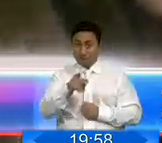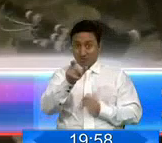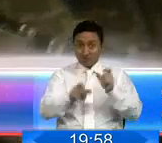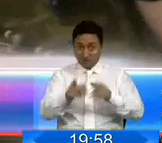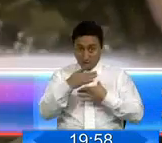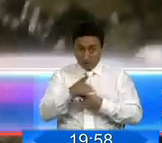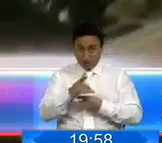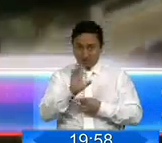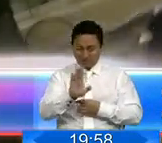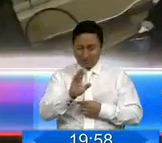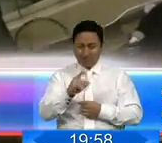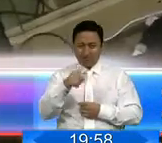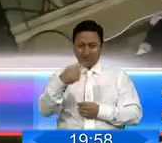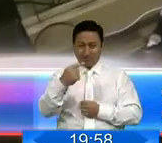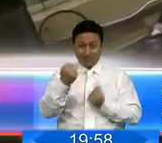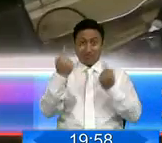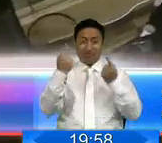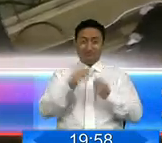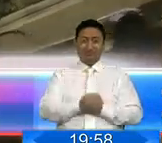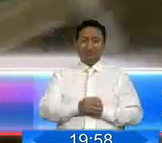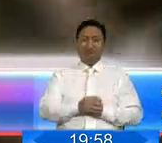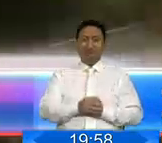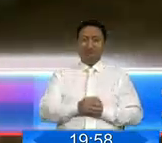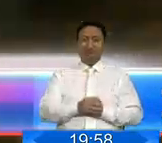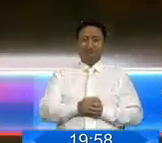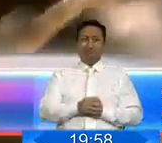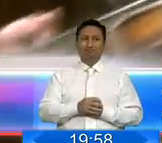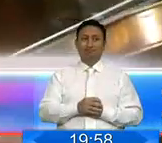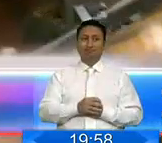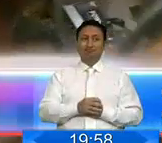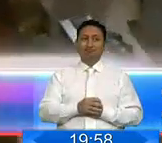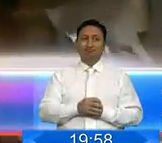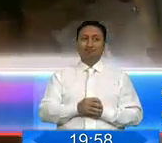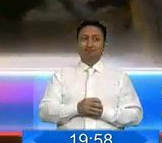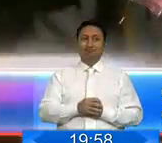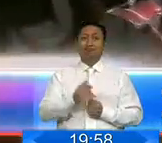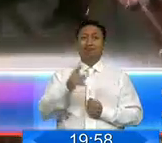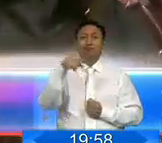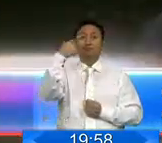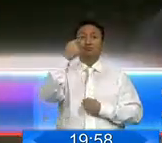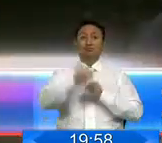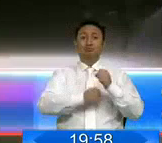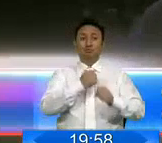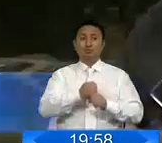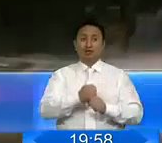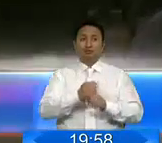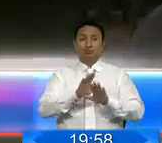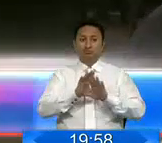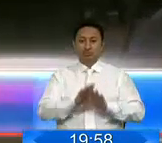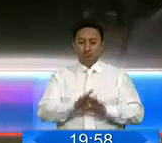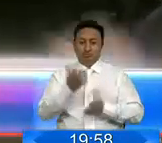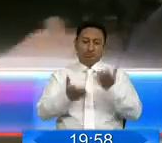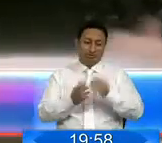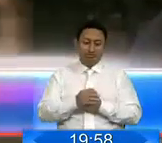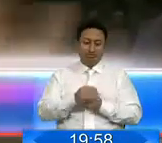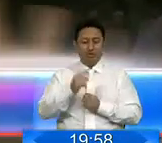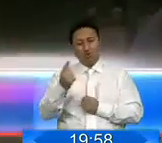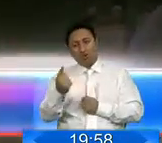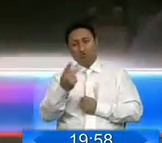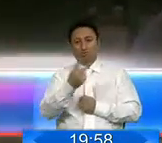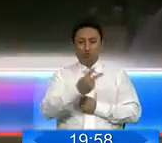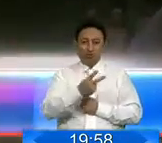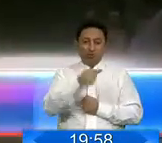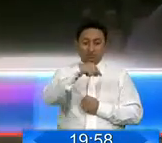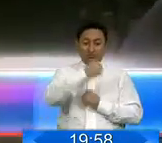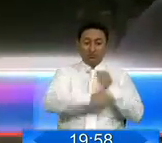público. Descansar un poco lo que es el tema de Celtic Trip en escenarios para el año que viene. Seguramente habrá uno que otro, pero no tan